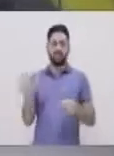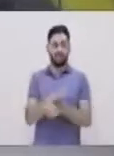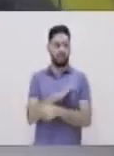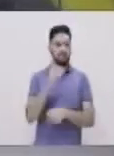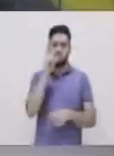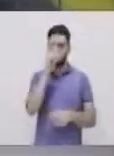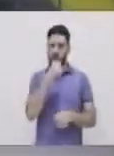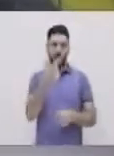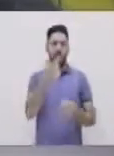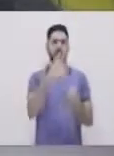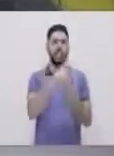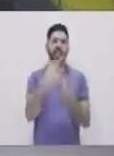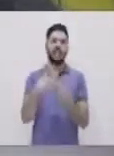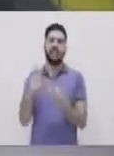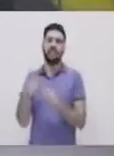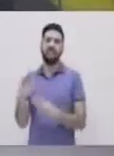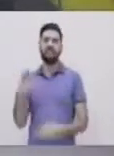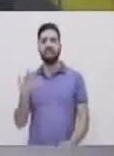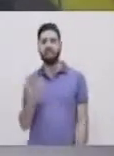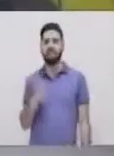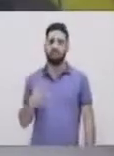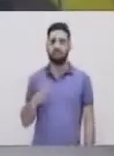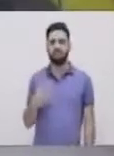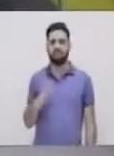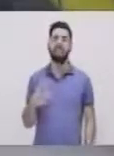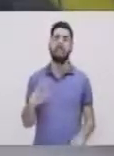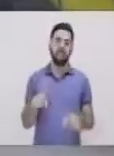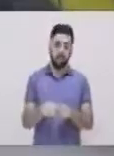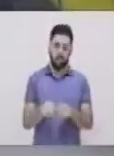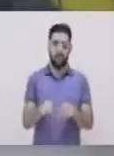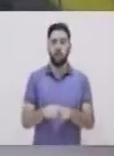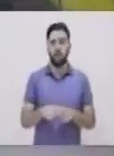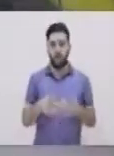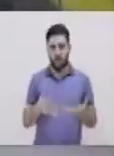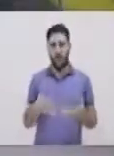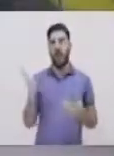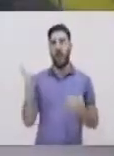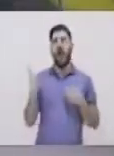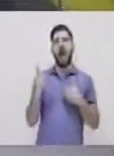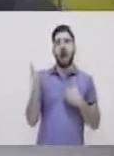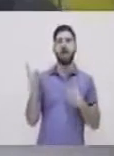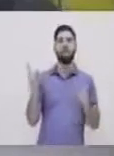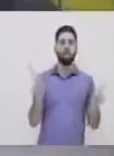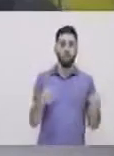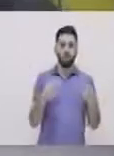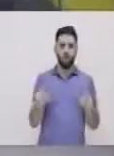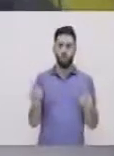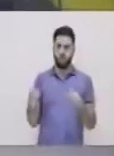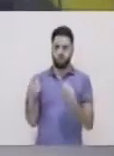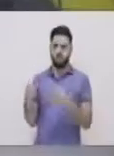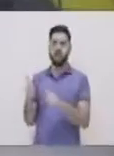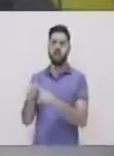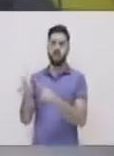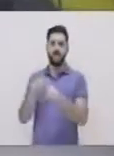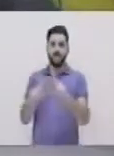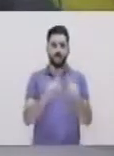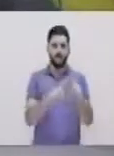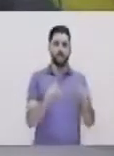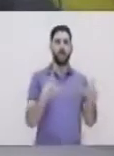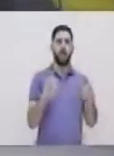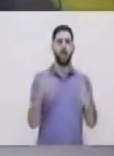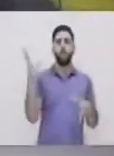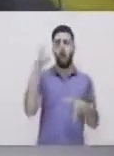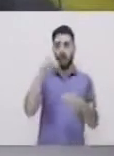en su letra y demás, pero hay muchas otras otros tipos de música, los cuales pues nos hacen crecer como